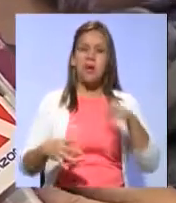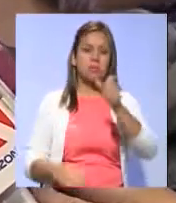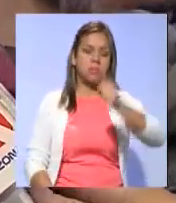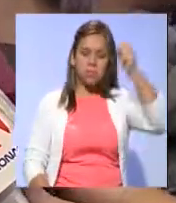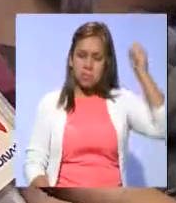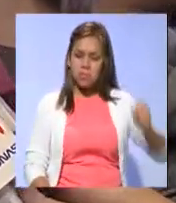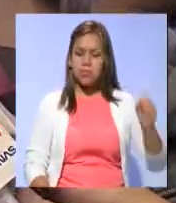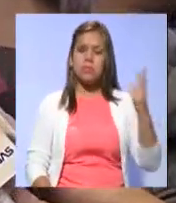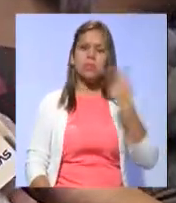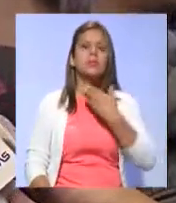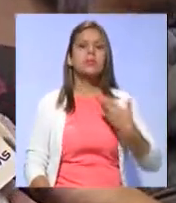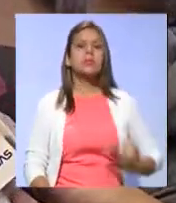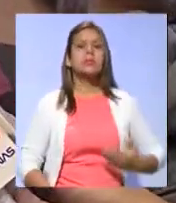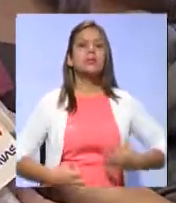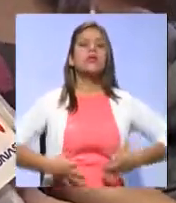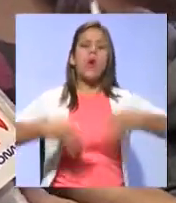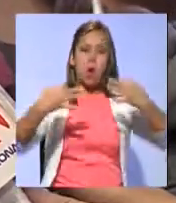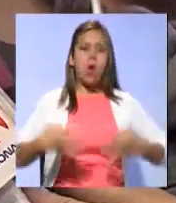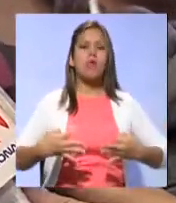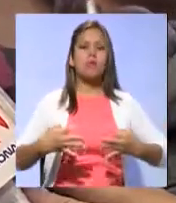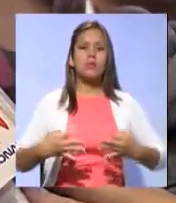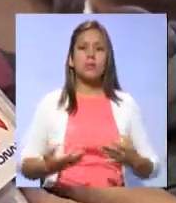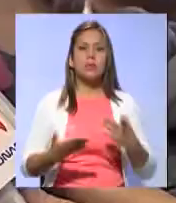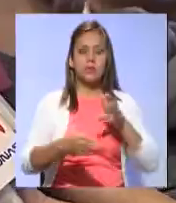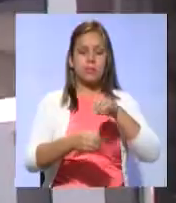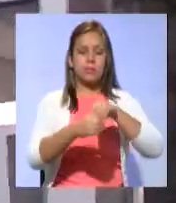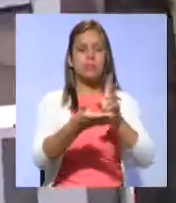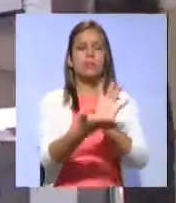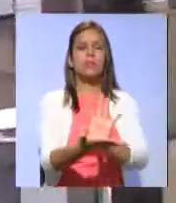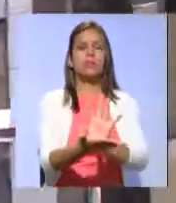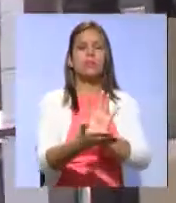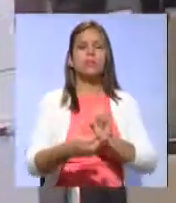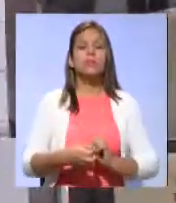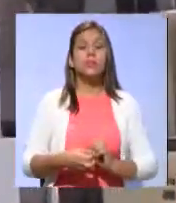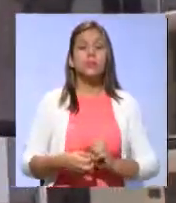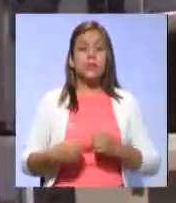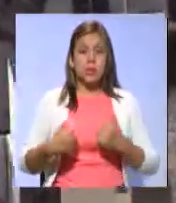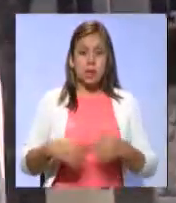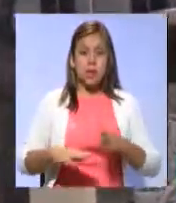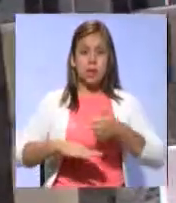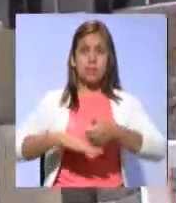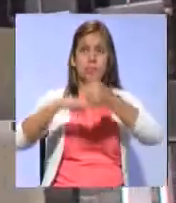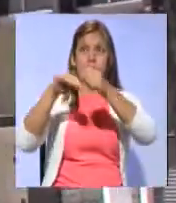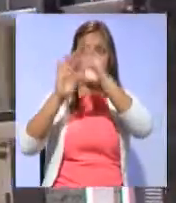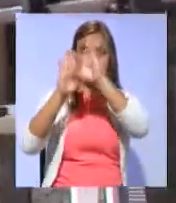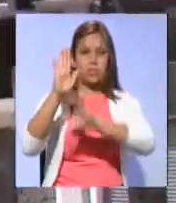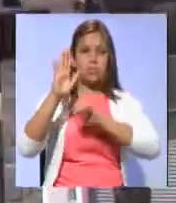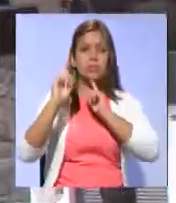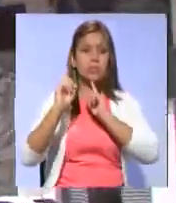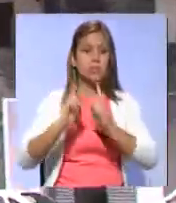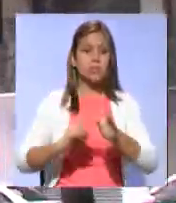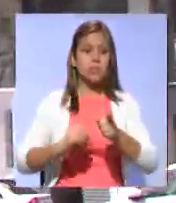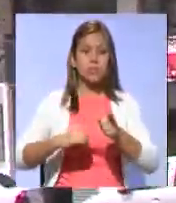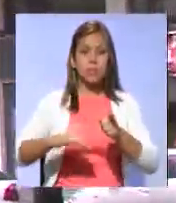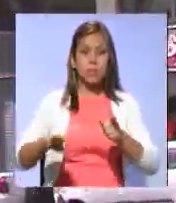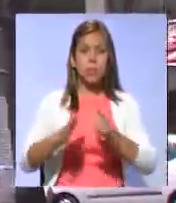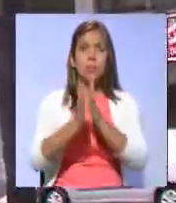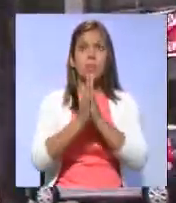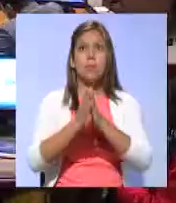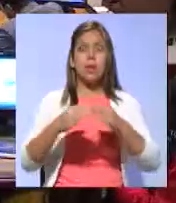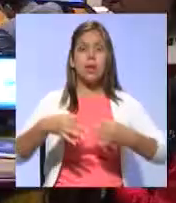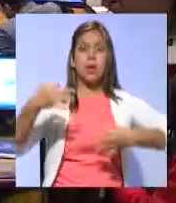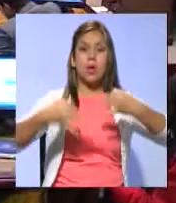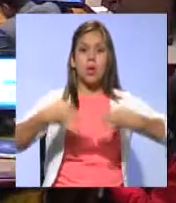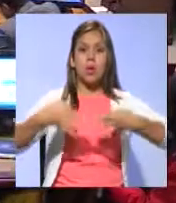al vicepresidente formalmente, como se manda, en el Pleno de la Asamblea. Una vez que la Corte Constitucional emita su dictamen, la solicitud de juicio